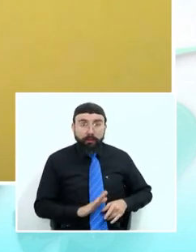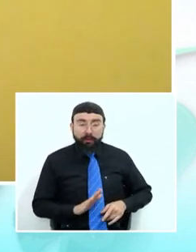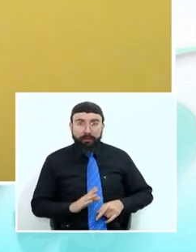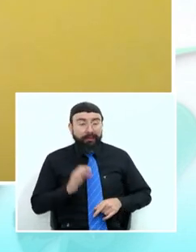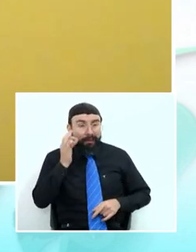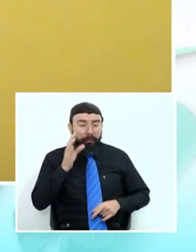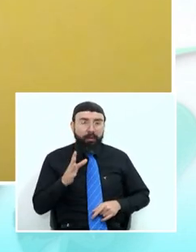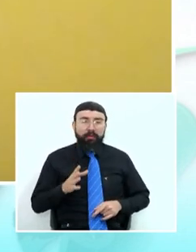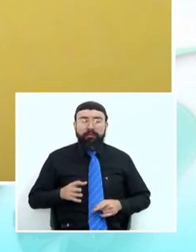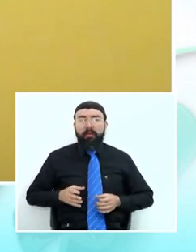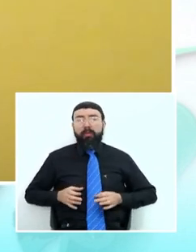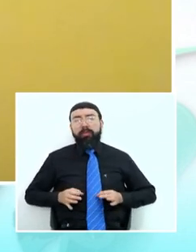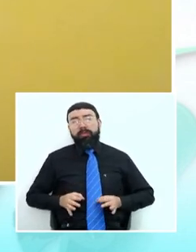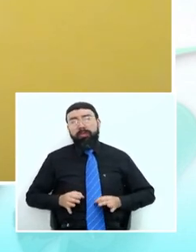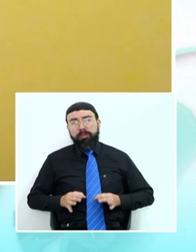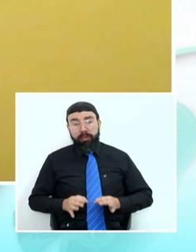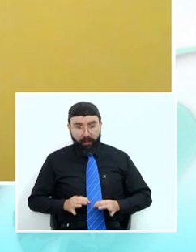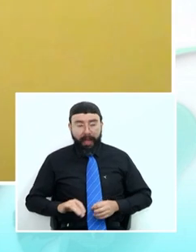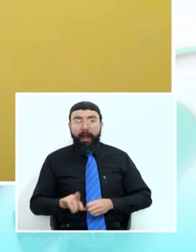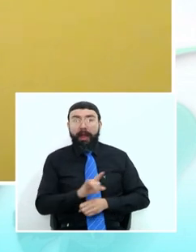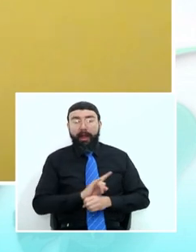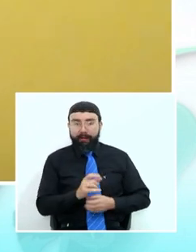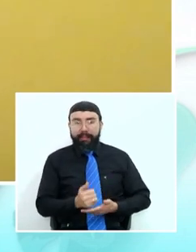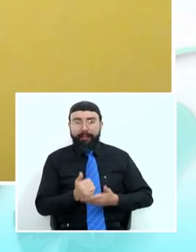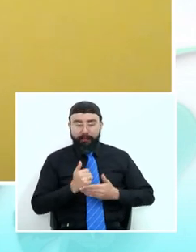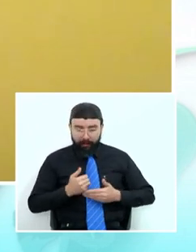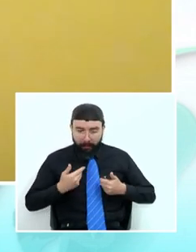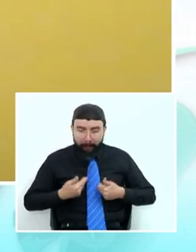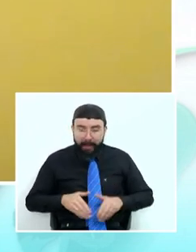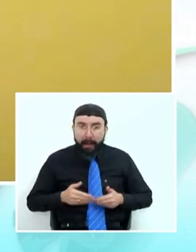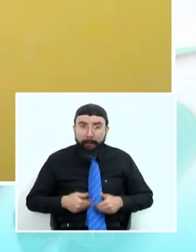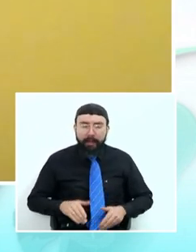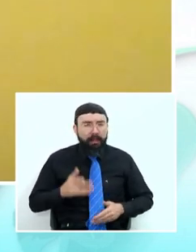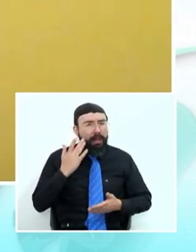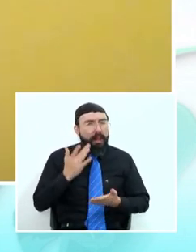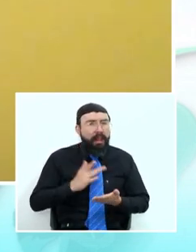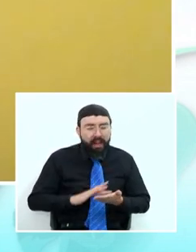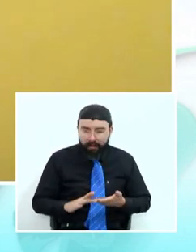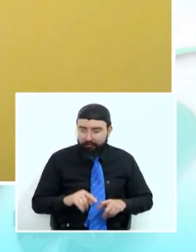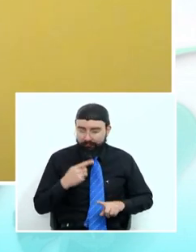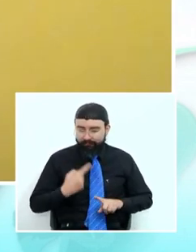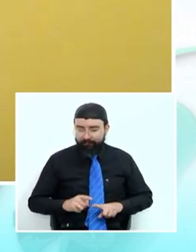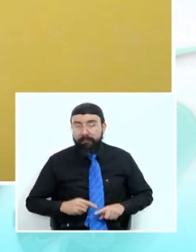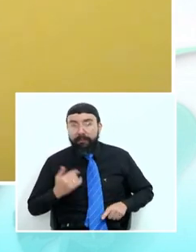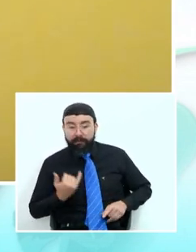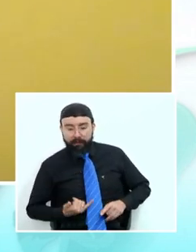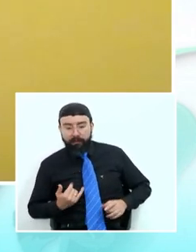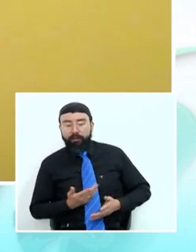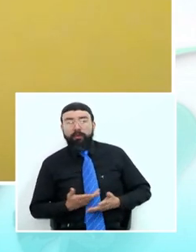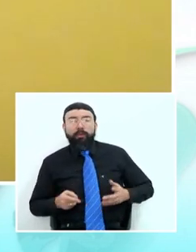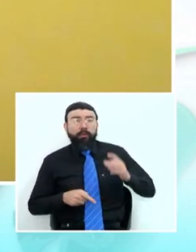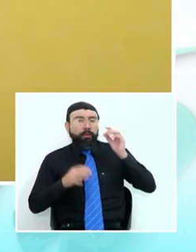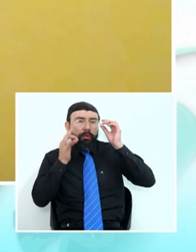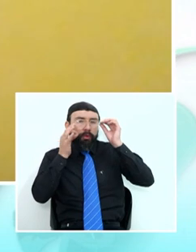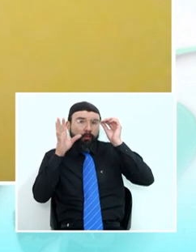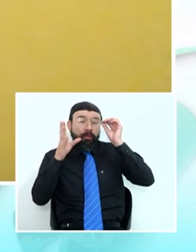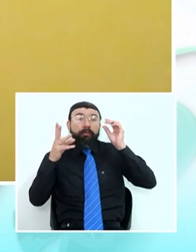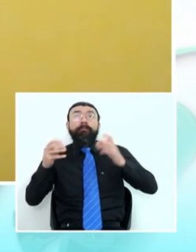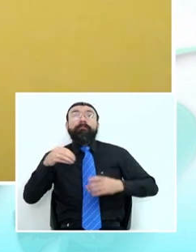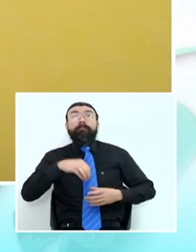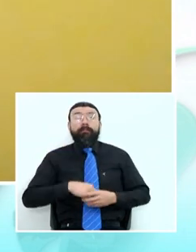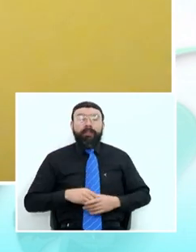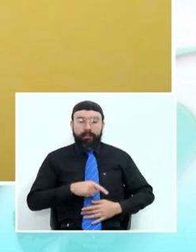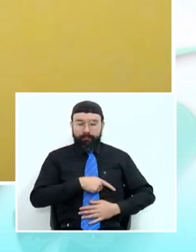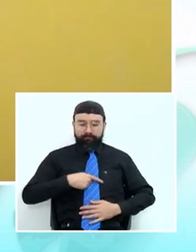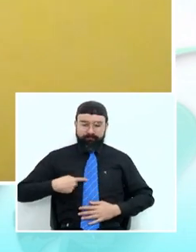un poco la acción de ella y ayuda a que evacúe los restos que se van quedando en el intestino,